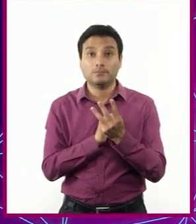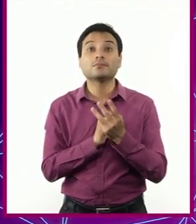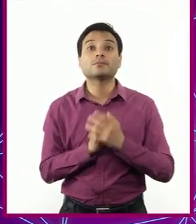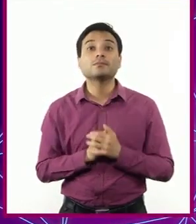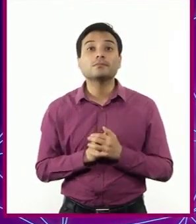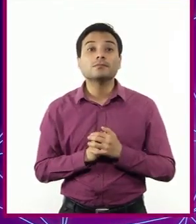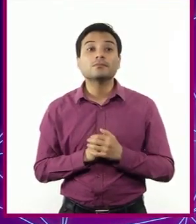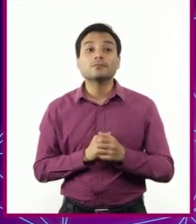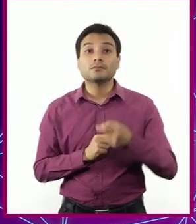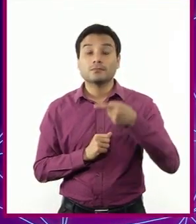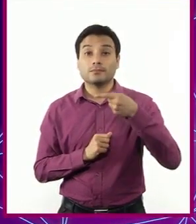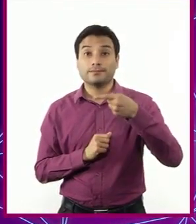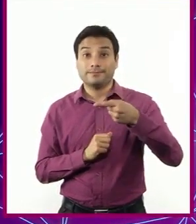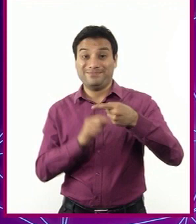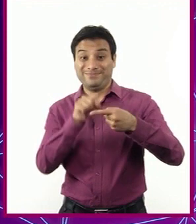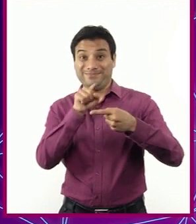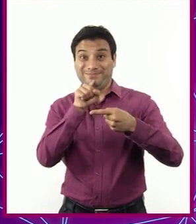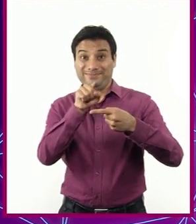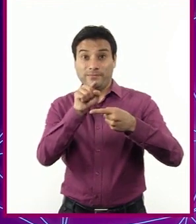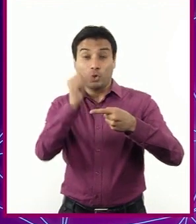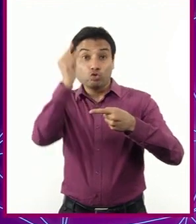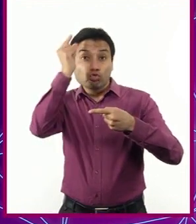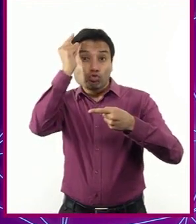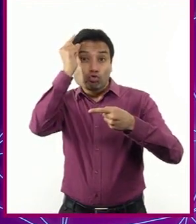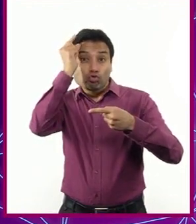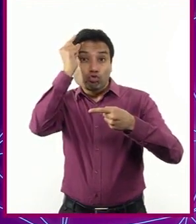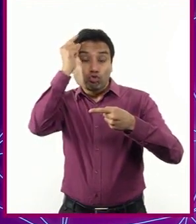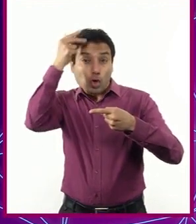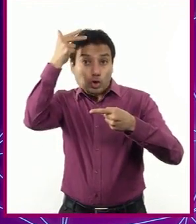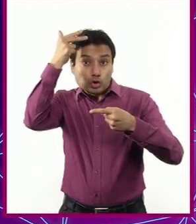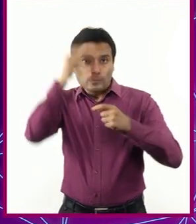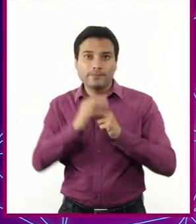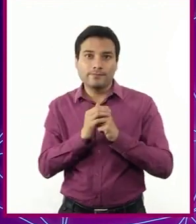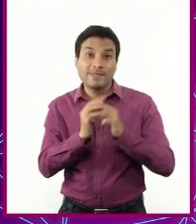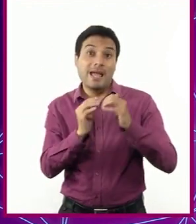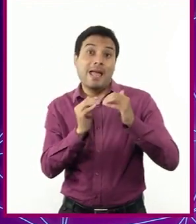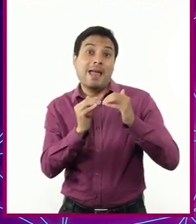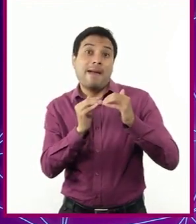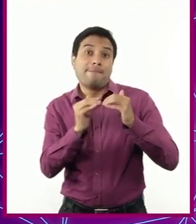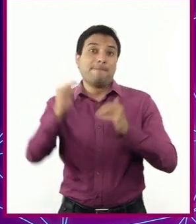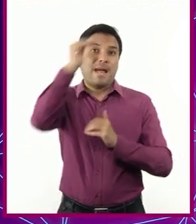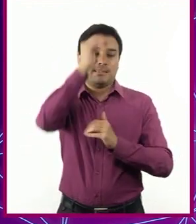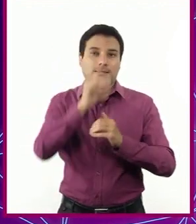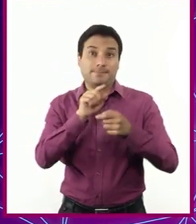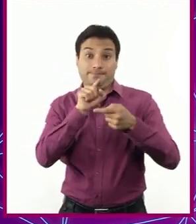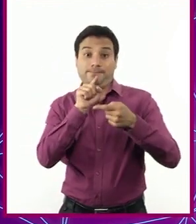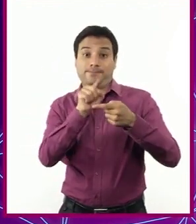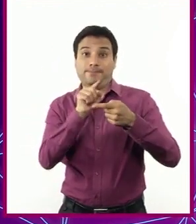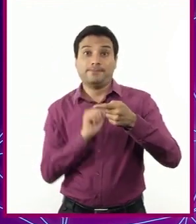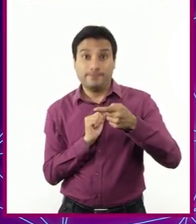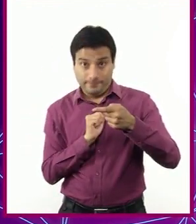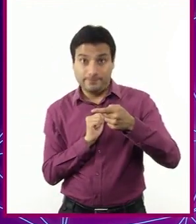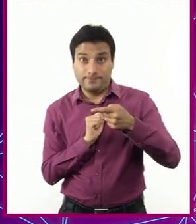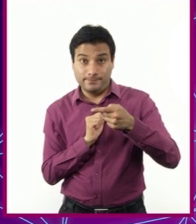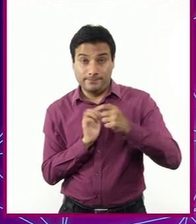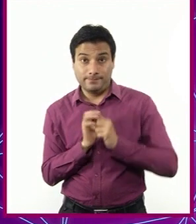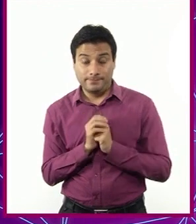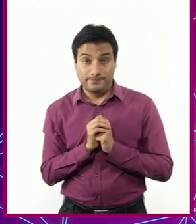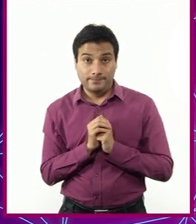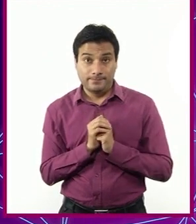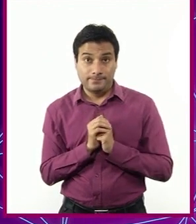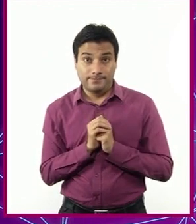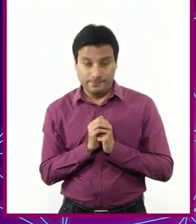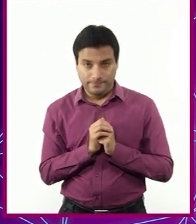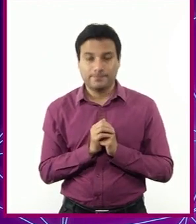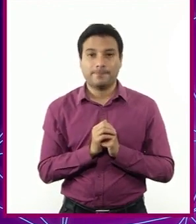exponente de la potencia del numerador, 8, es mayor que la del denominador 3. Entonces,